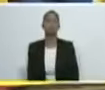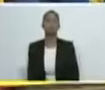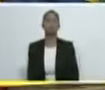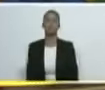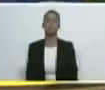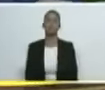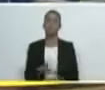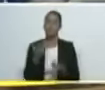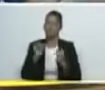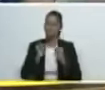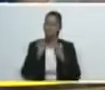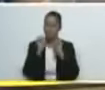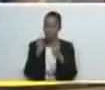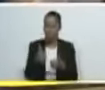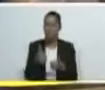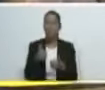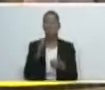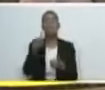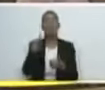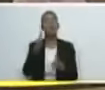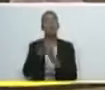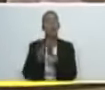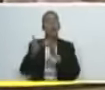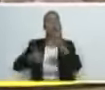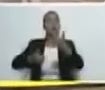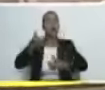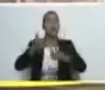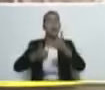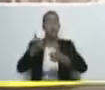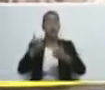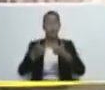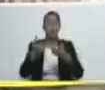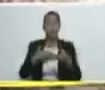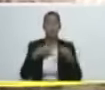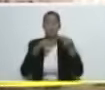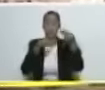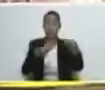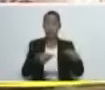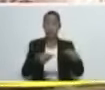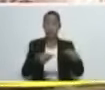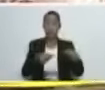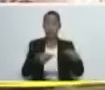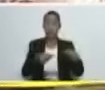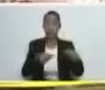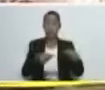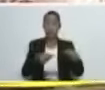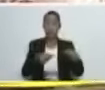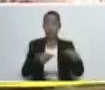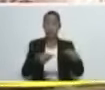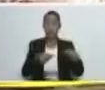de postulación del candidato ciudadano Nicolás Maduro Moros.